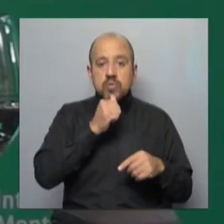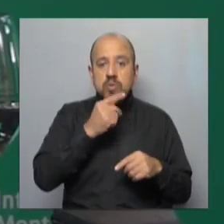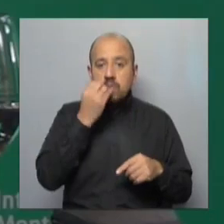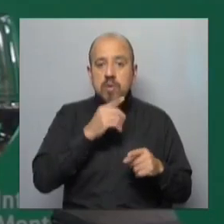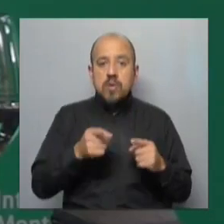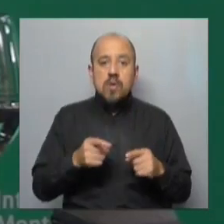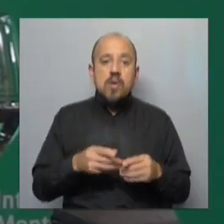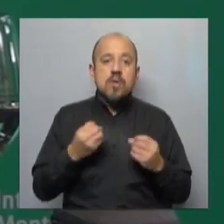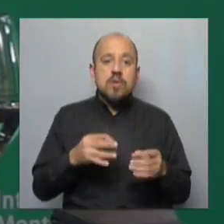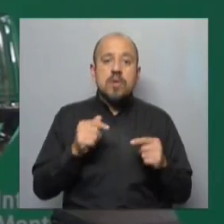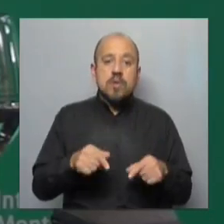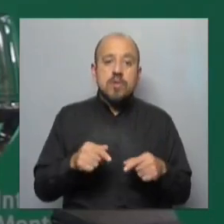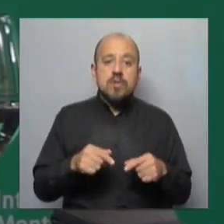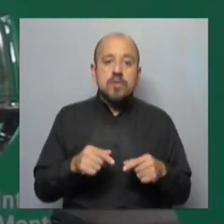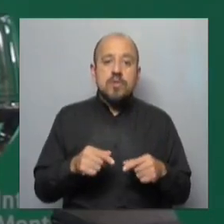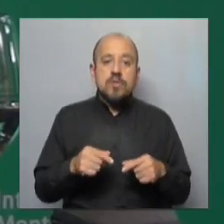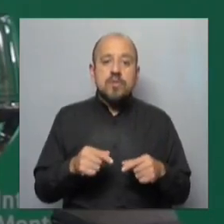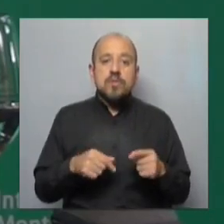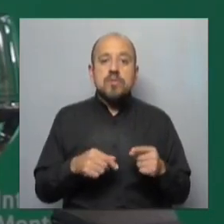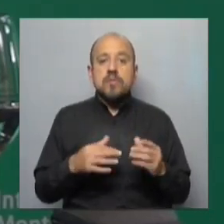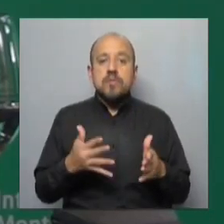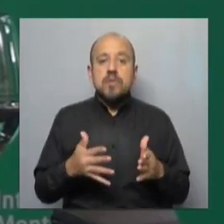pues acá la clave está